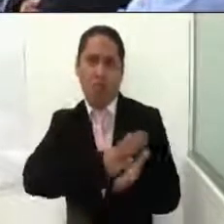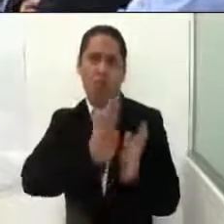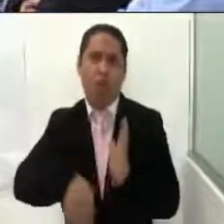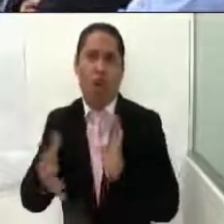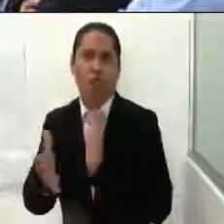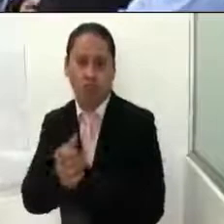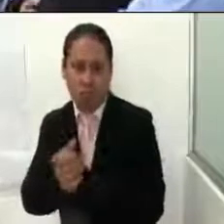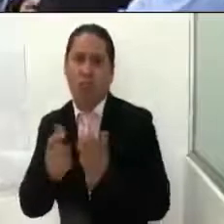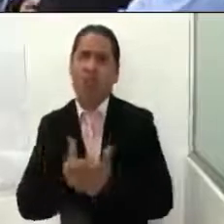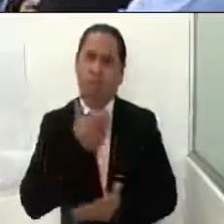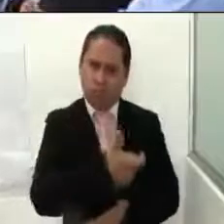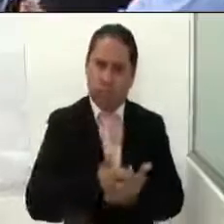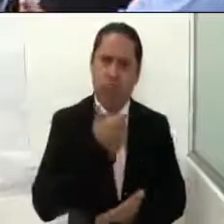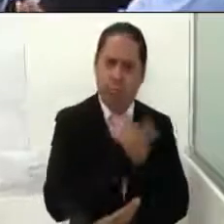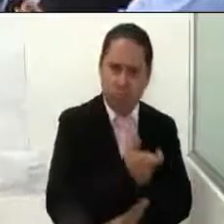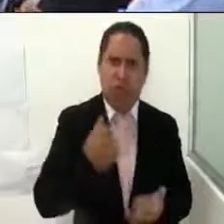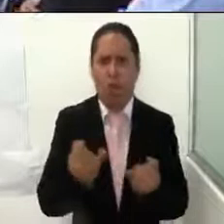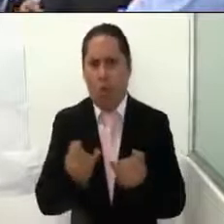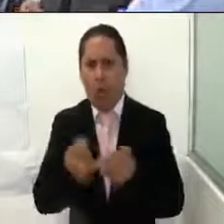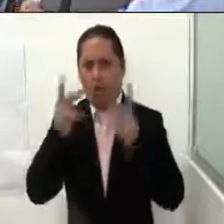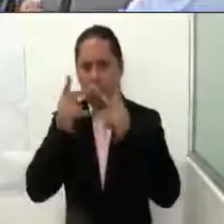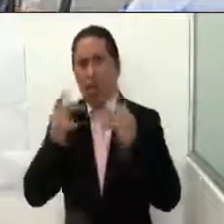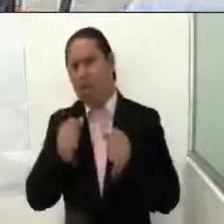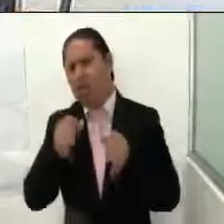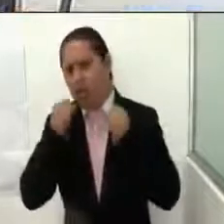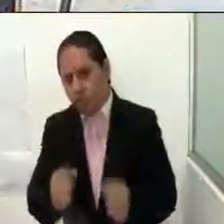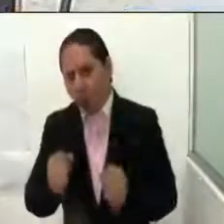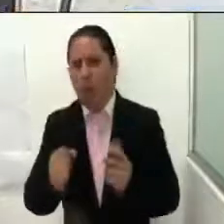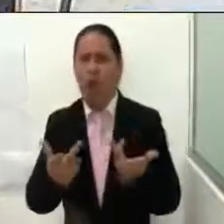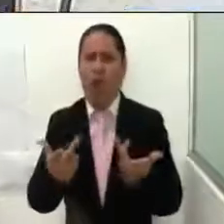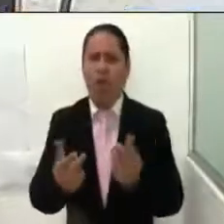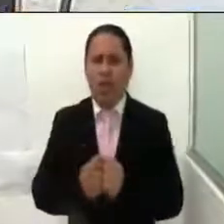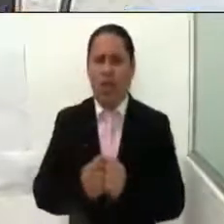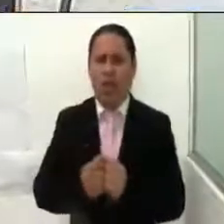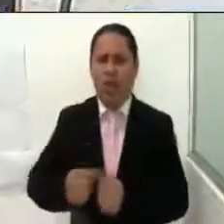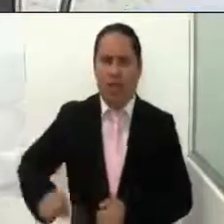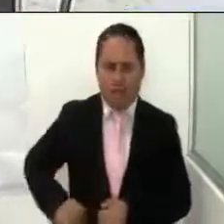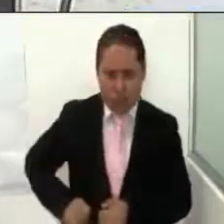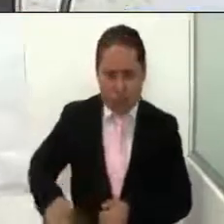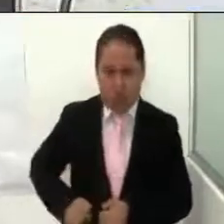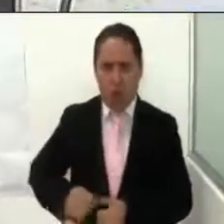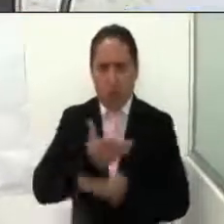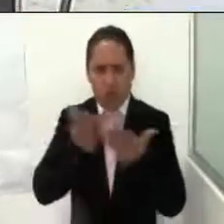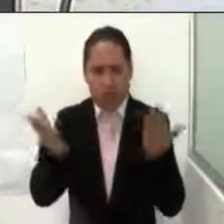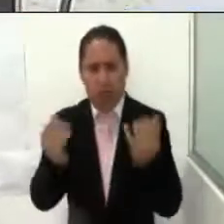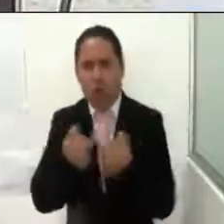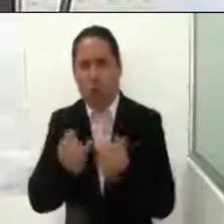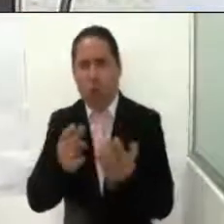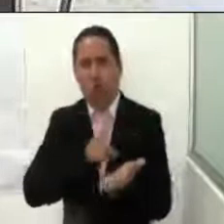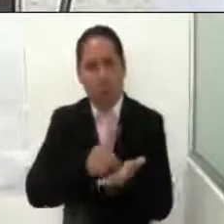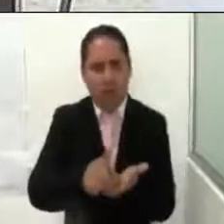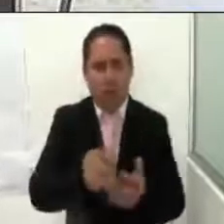las instituciones de seguridad pública en el estado y los municipios así como a los derechohabientes del ejército mexicano